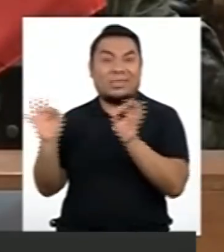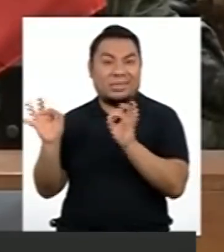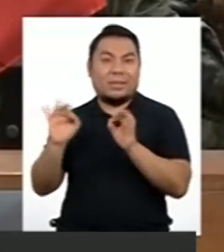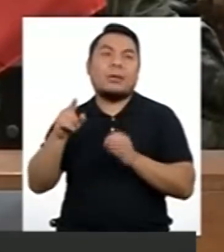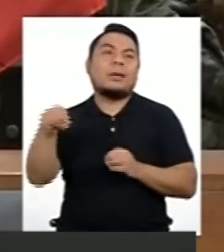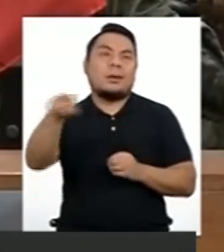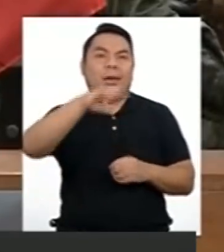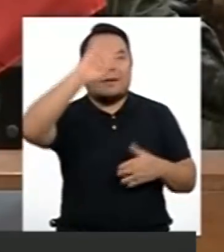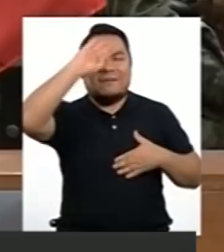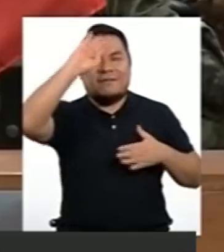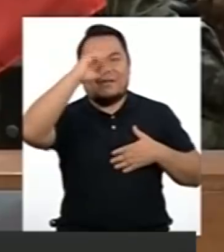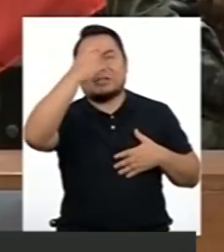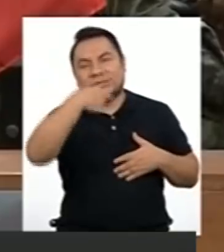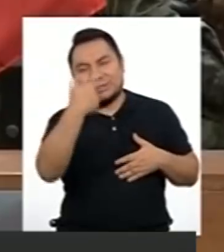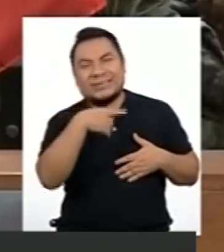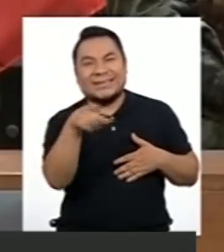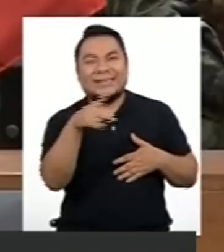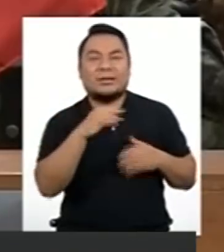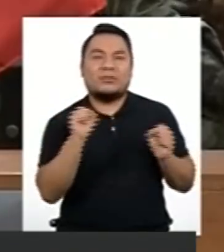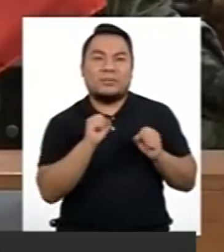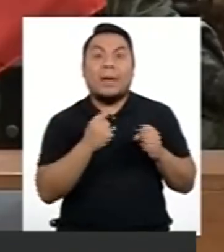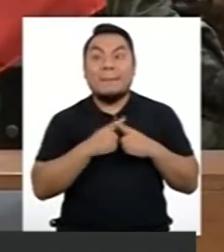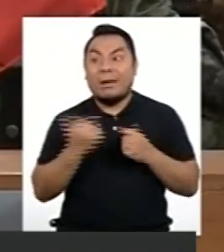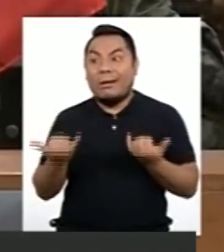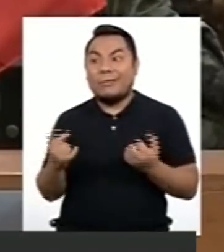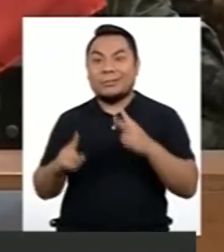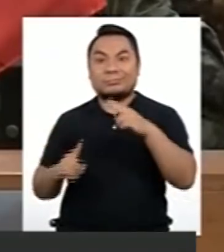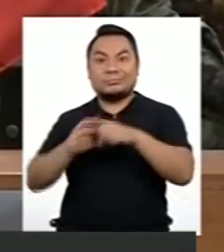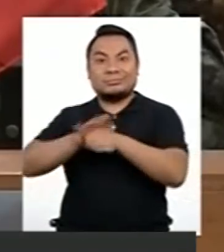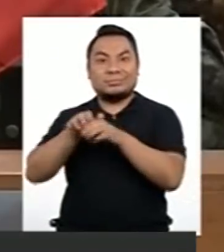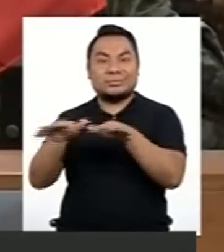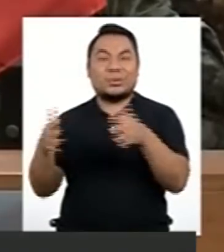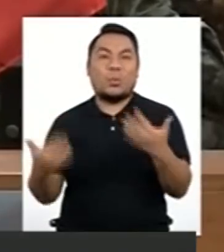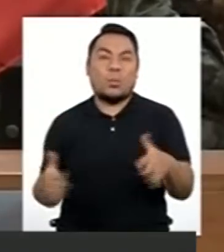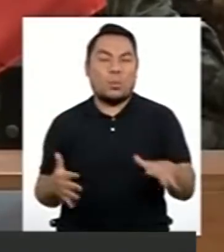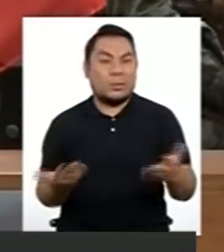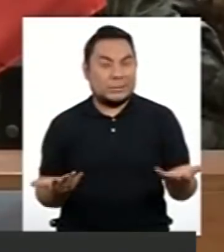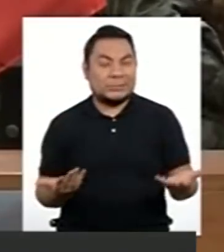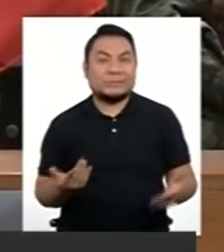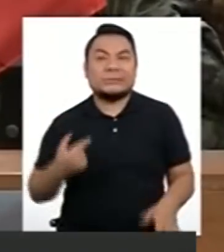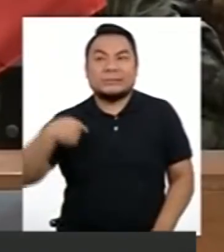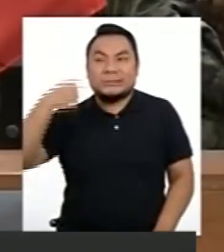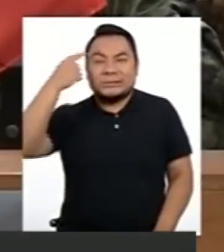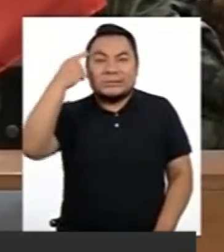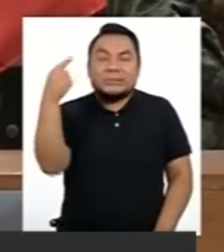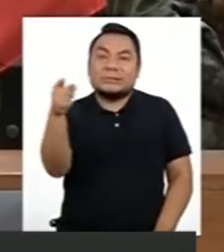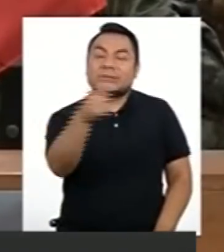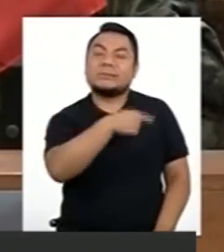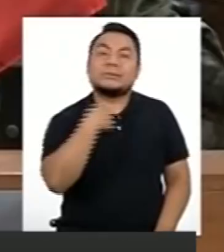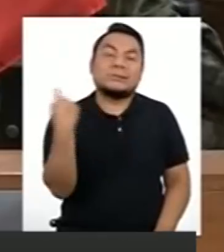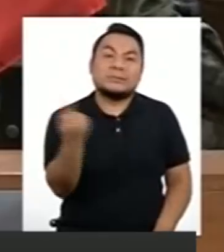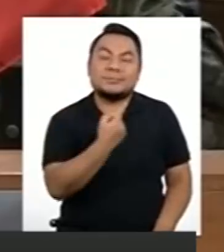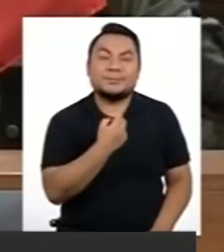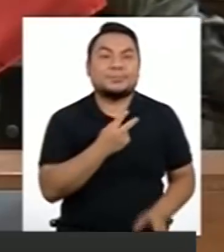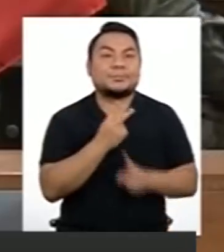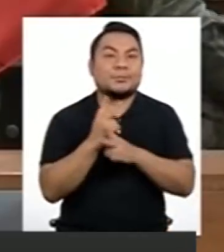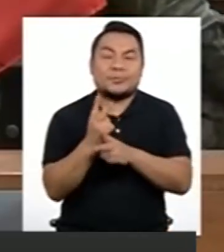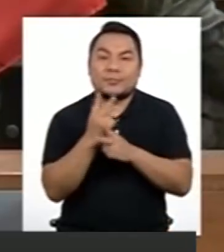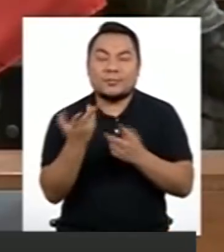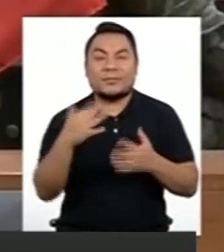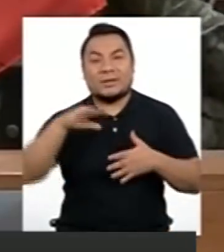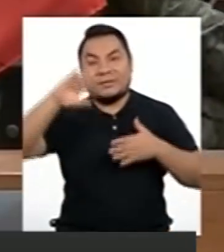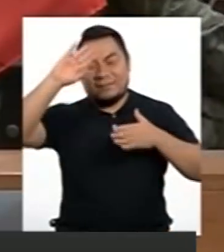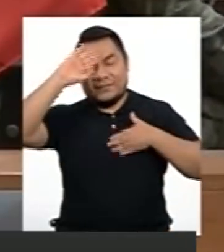salud de las personas. Entonces, la situación de entrar a una temporada fría, sumada a